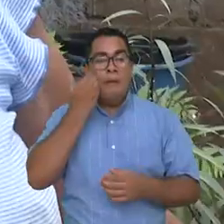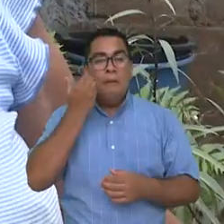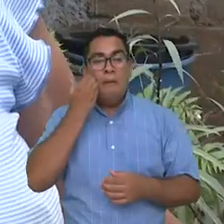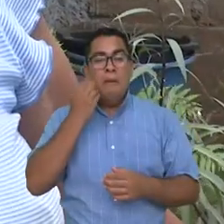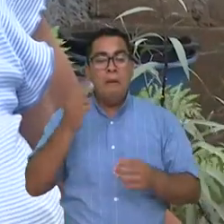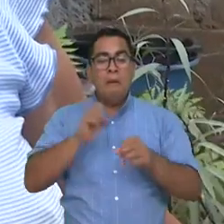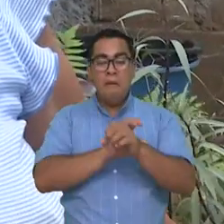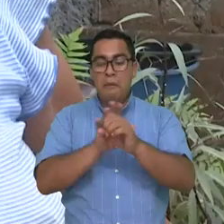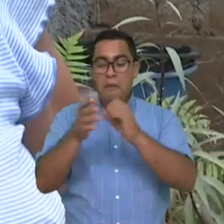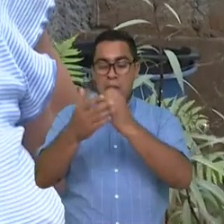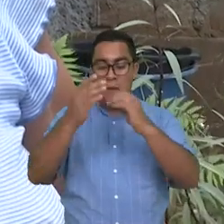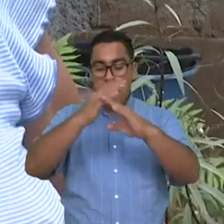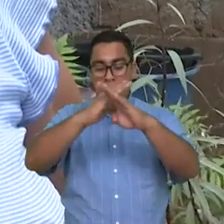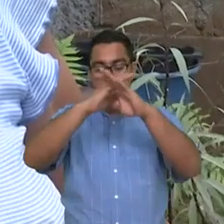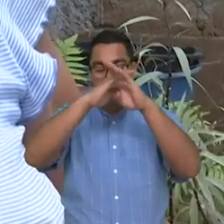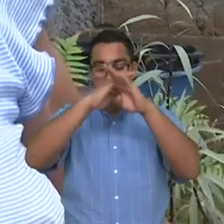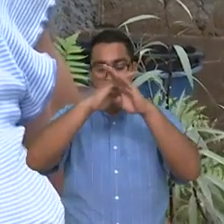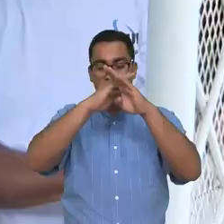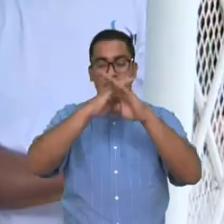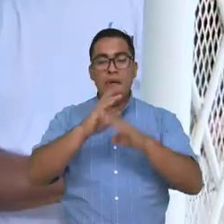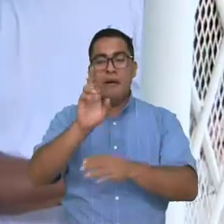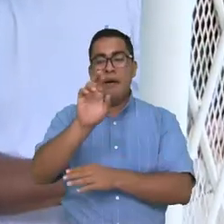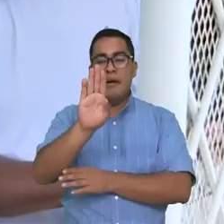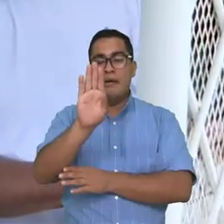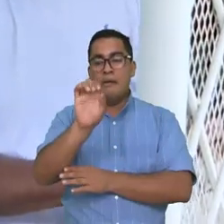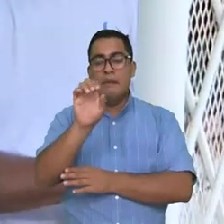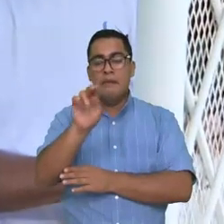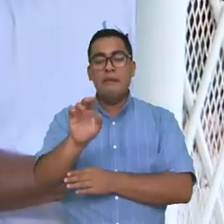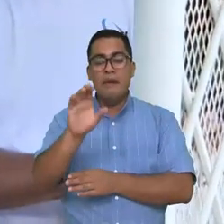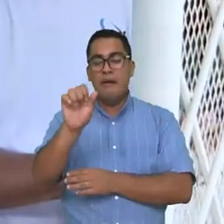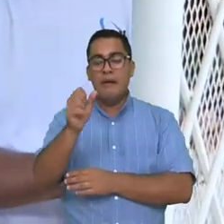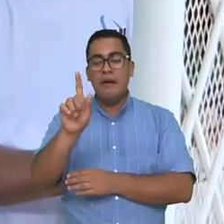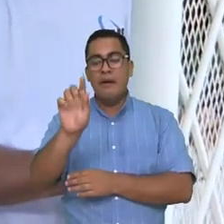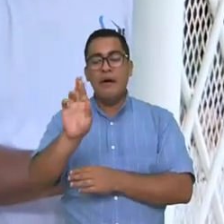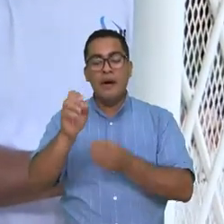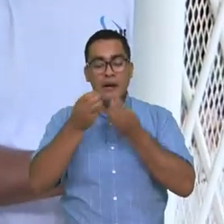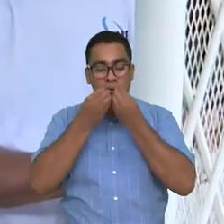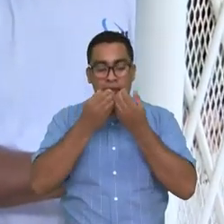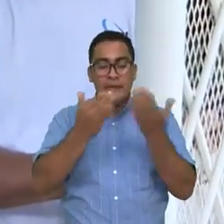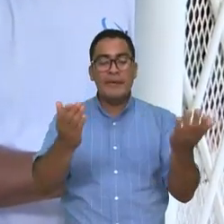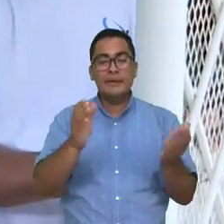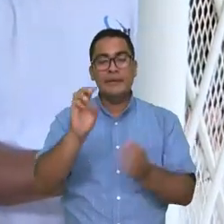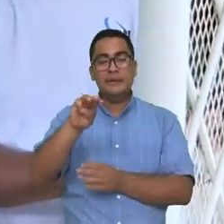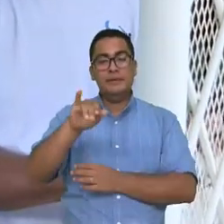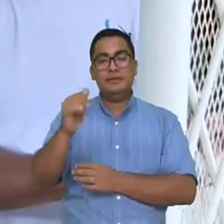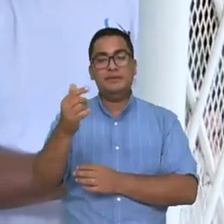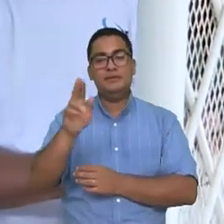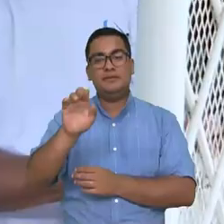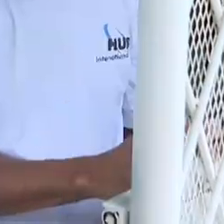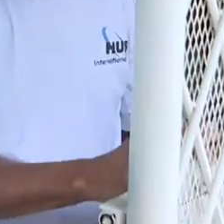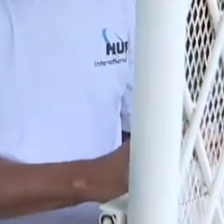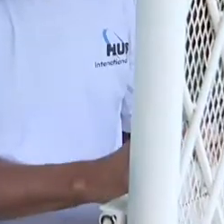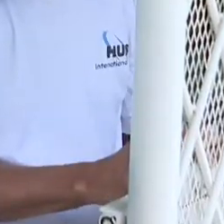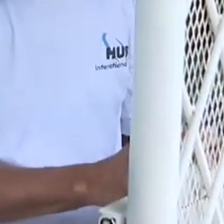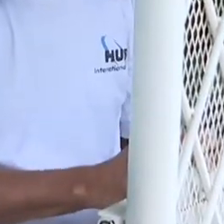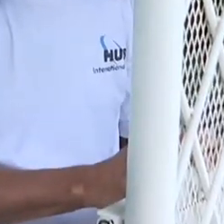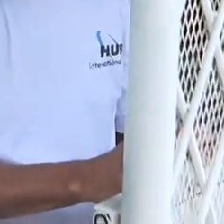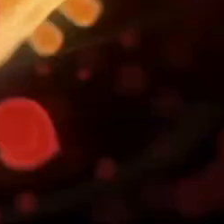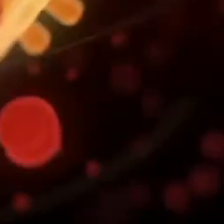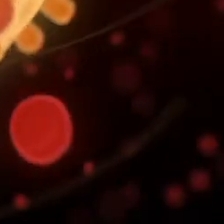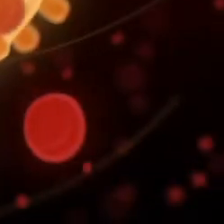del coronavirus. Con cámara de Rubén Castro para el canal parlamentario, les informó Miguel Carranza Mena.